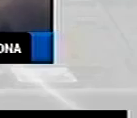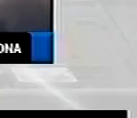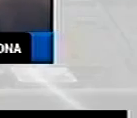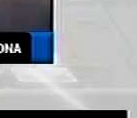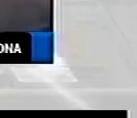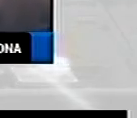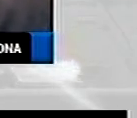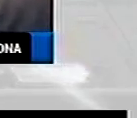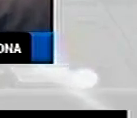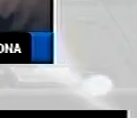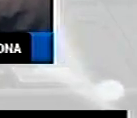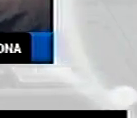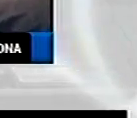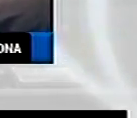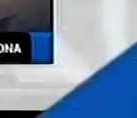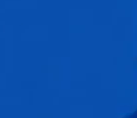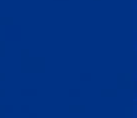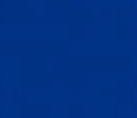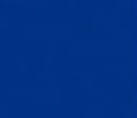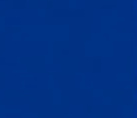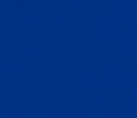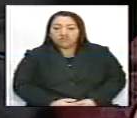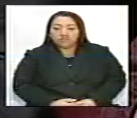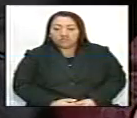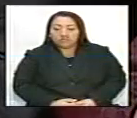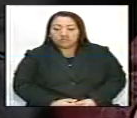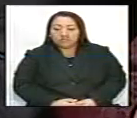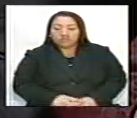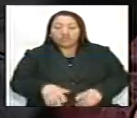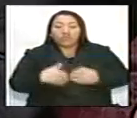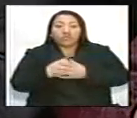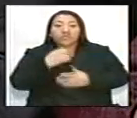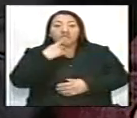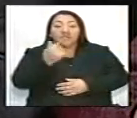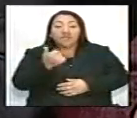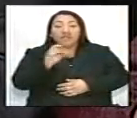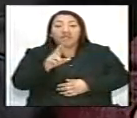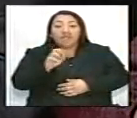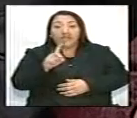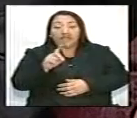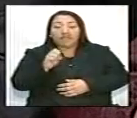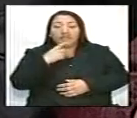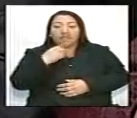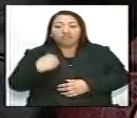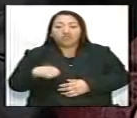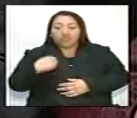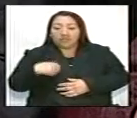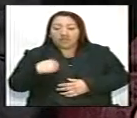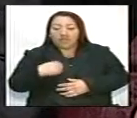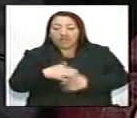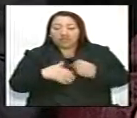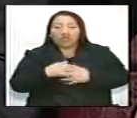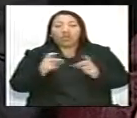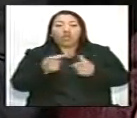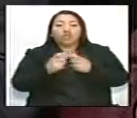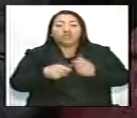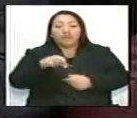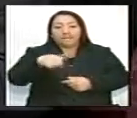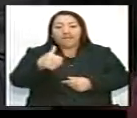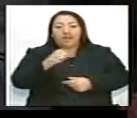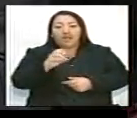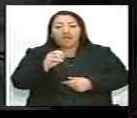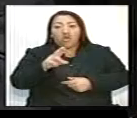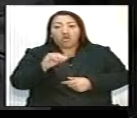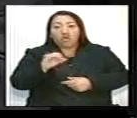congresista Horacio Pacori sobre la red de las municipalidades urbanas y rurales del Perú. Tenemos la participación de